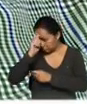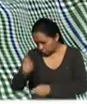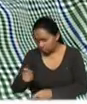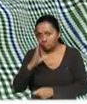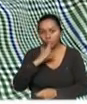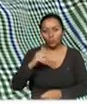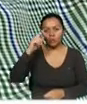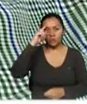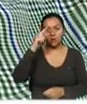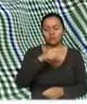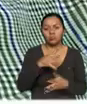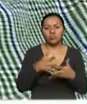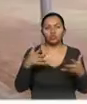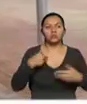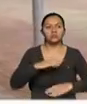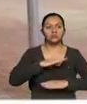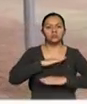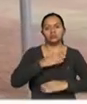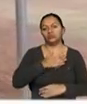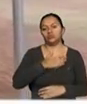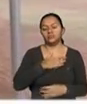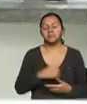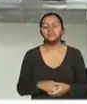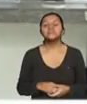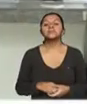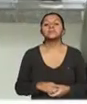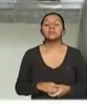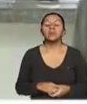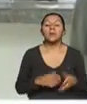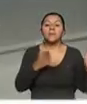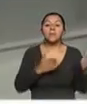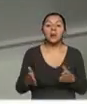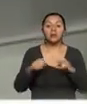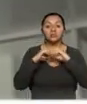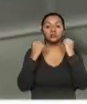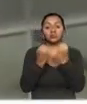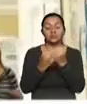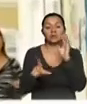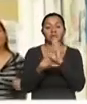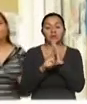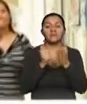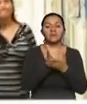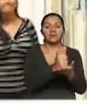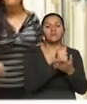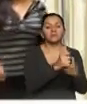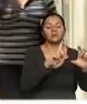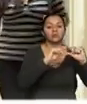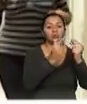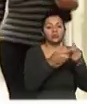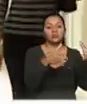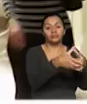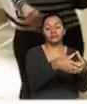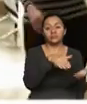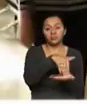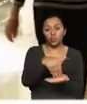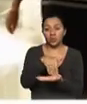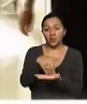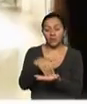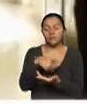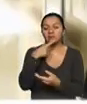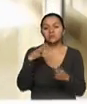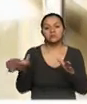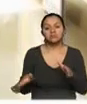Correa y eso me llena de mucha satisfacción. Las políticas sociales aplicadas en beneficio de los sectores más vulnerables son una de las